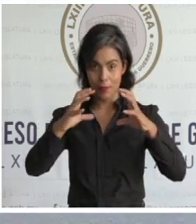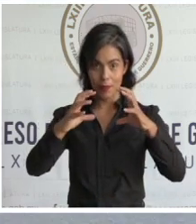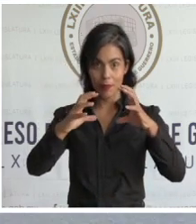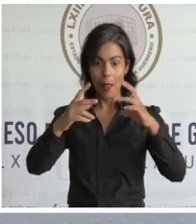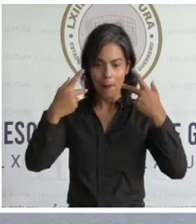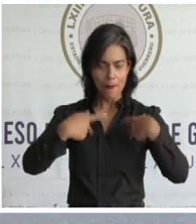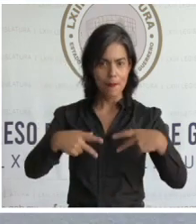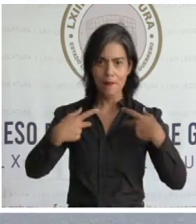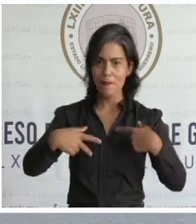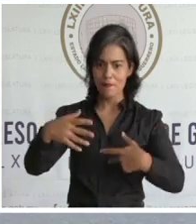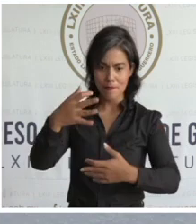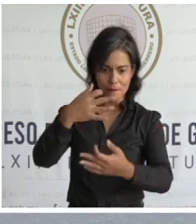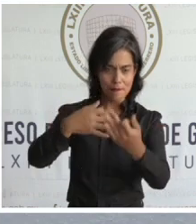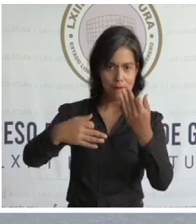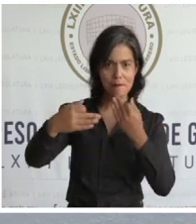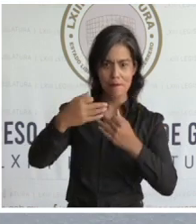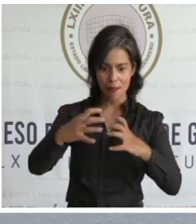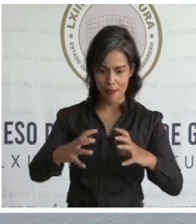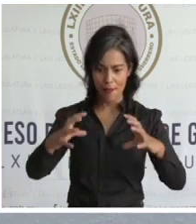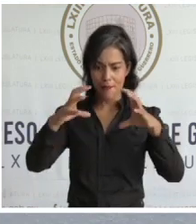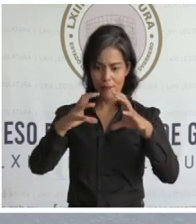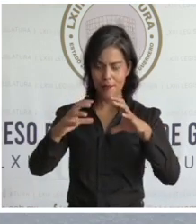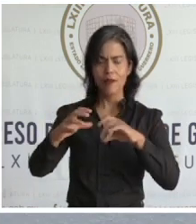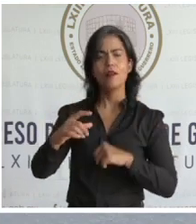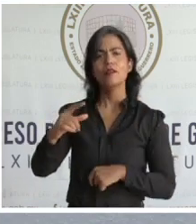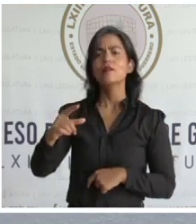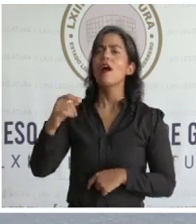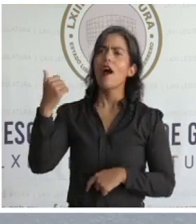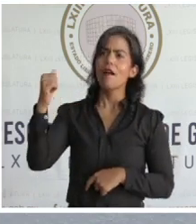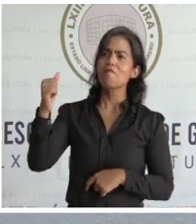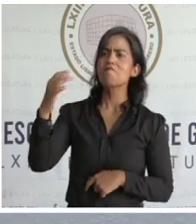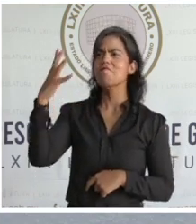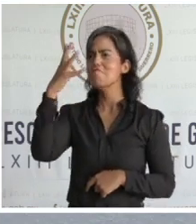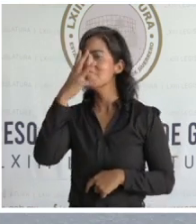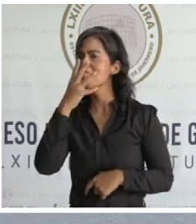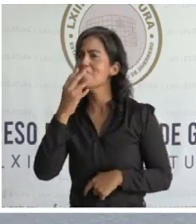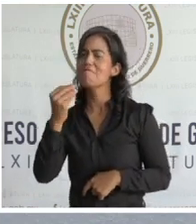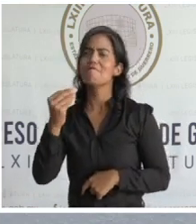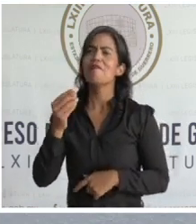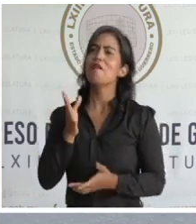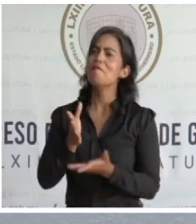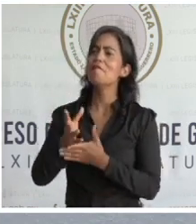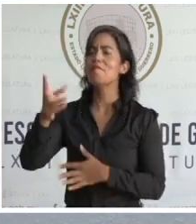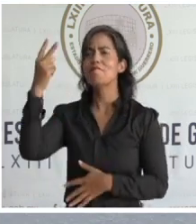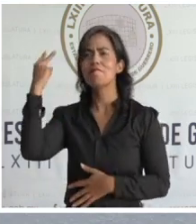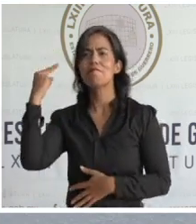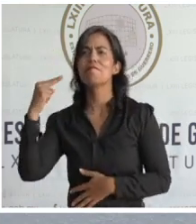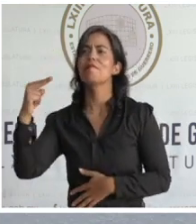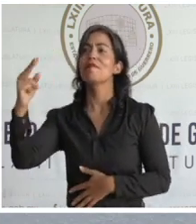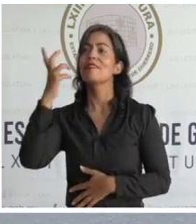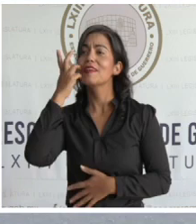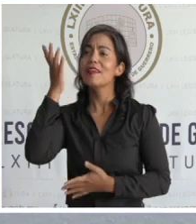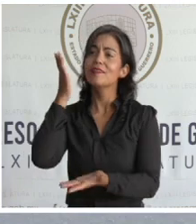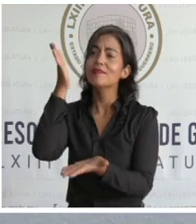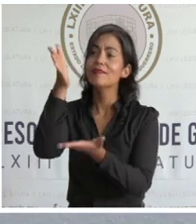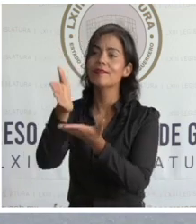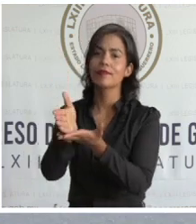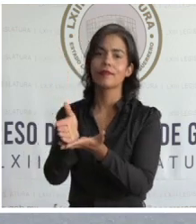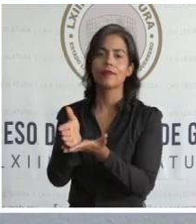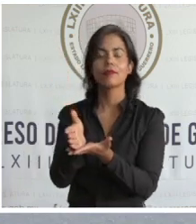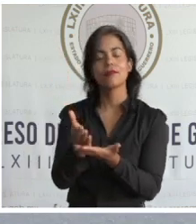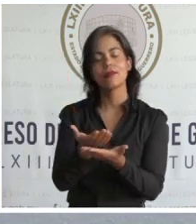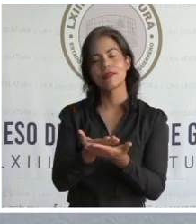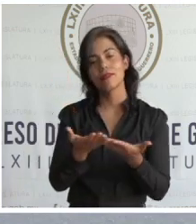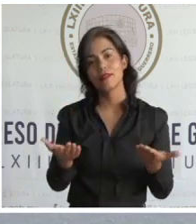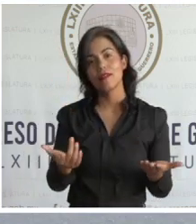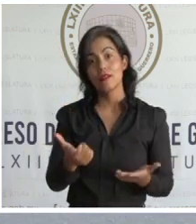los atractivos turísticos más llamativos. Ahora visitarlo será más complejo, con este incremento que está